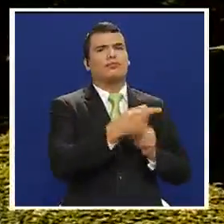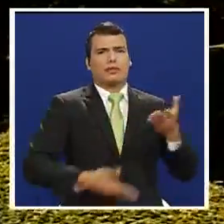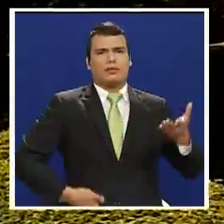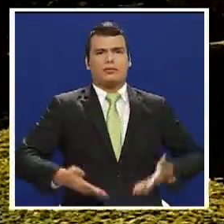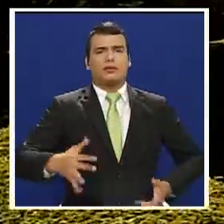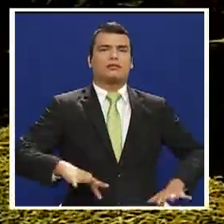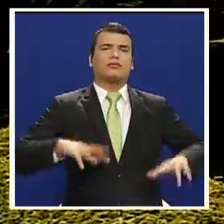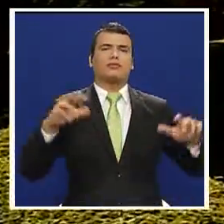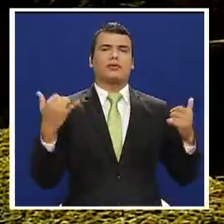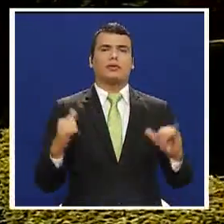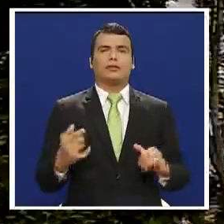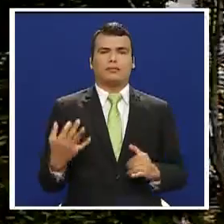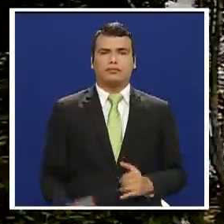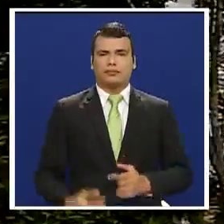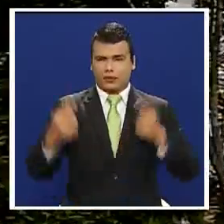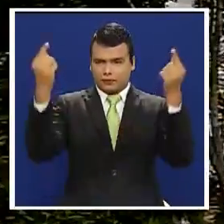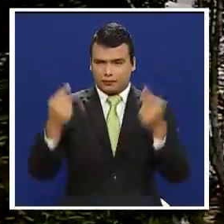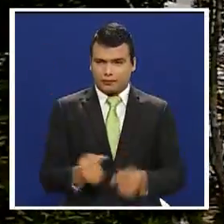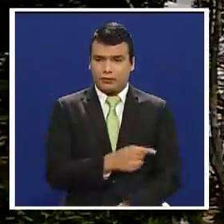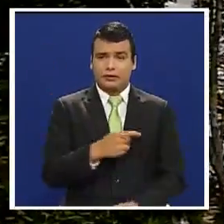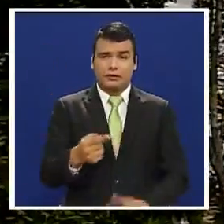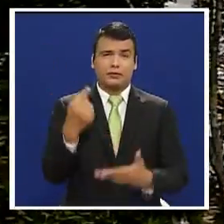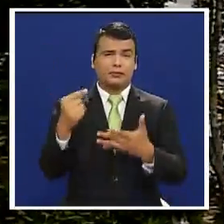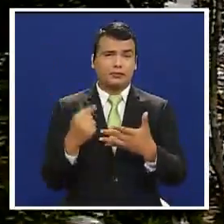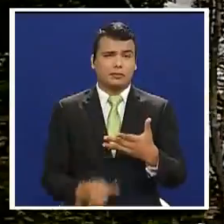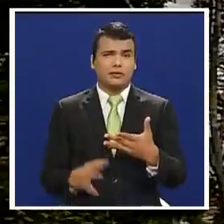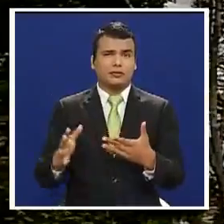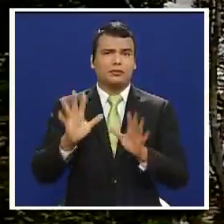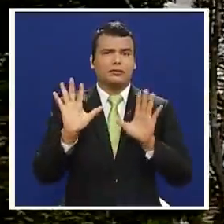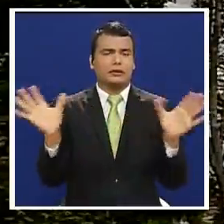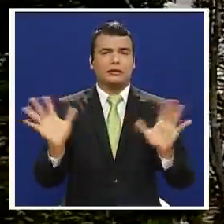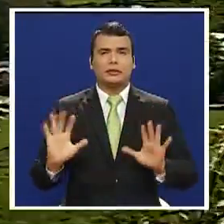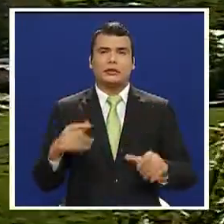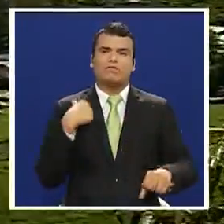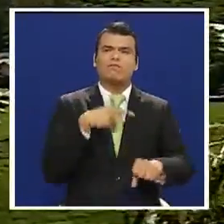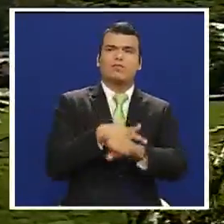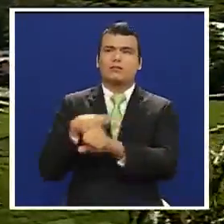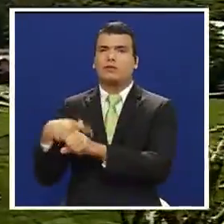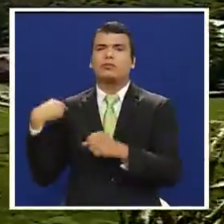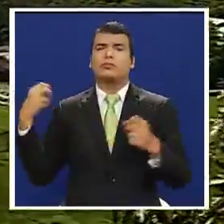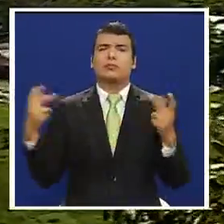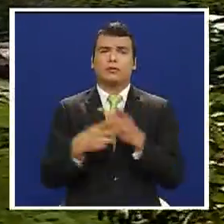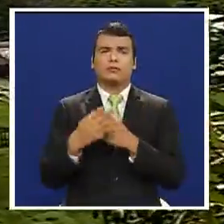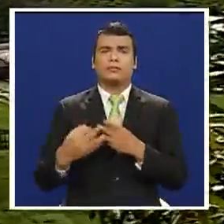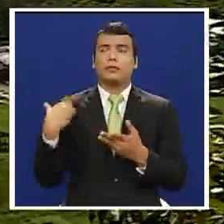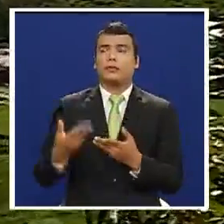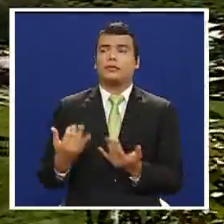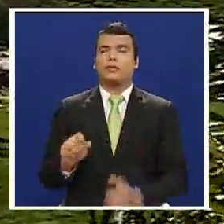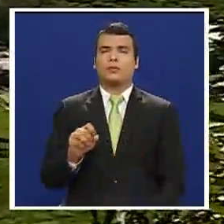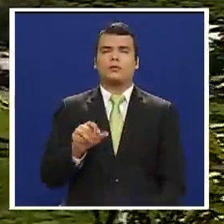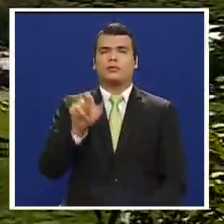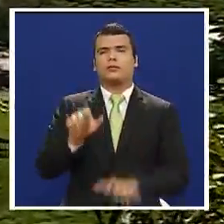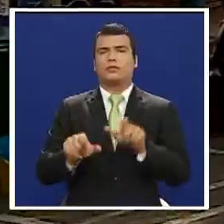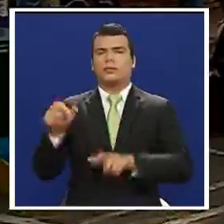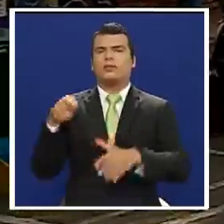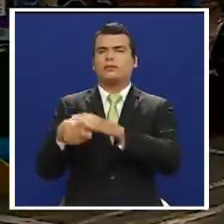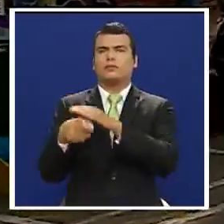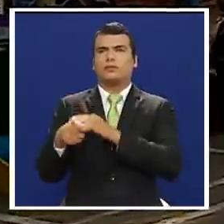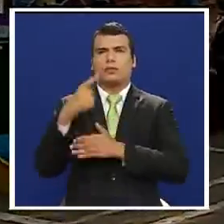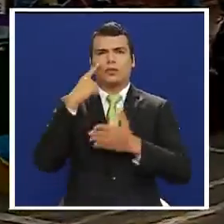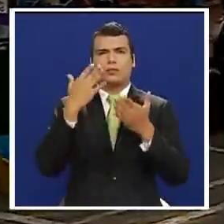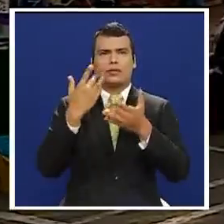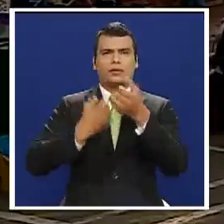localidad. Los índices de inseguridad que se viven en el municipio de La Unión tienen alarmados a sus habitantes, que se muestran preocupados por las continuas